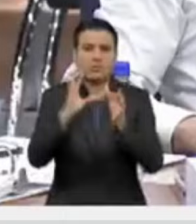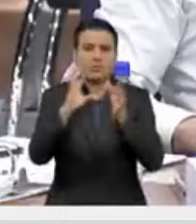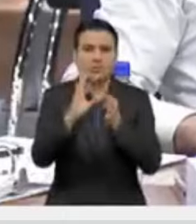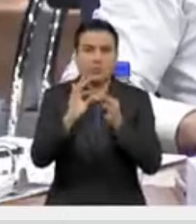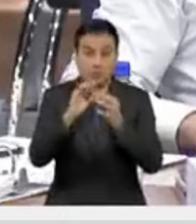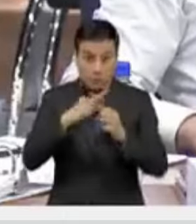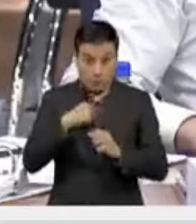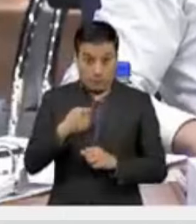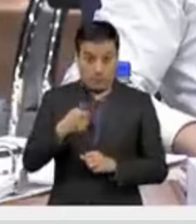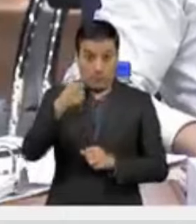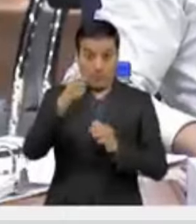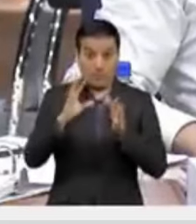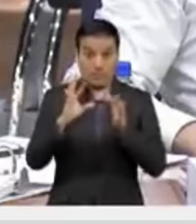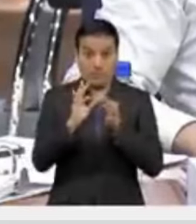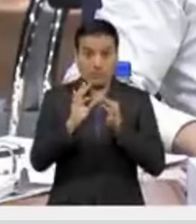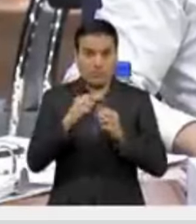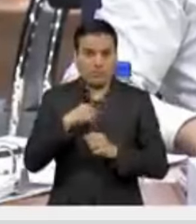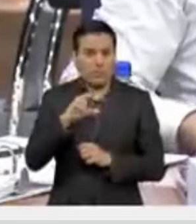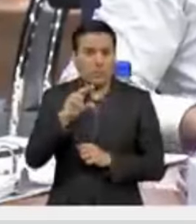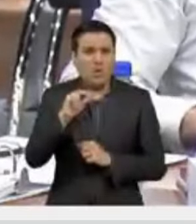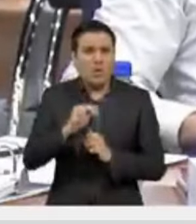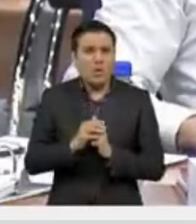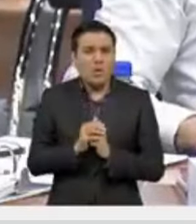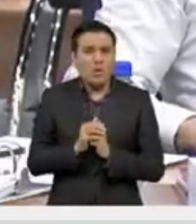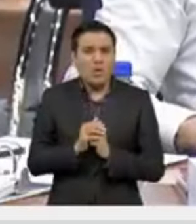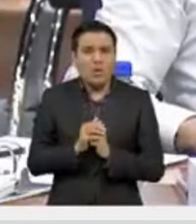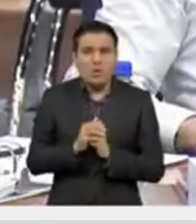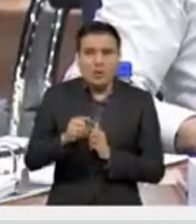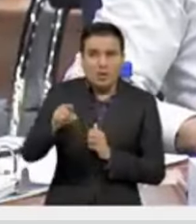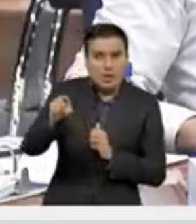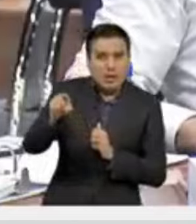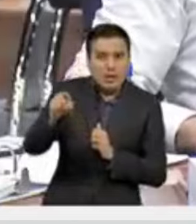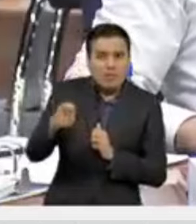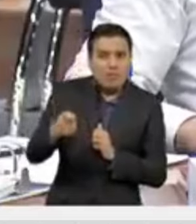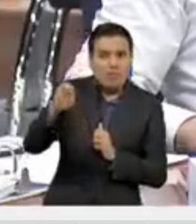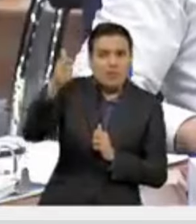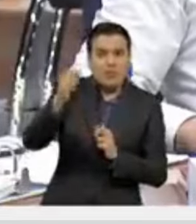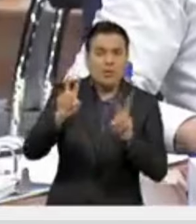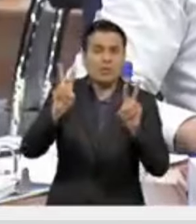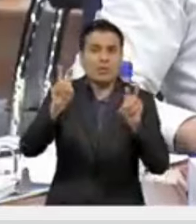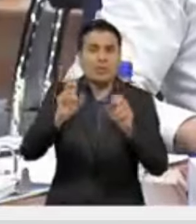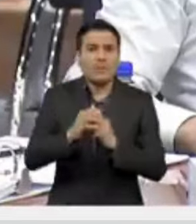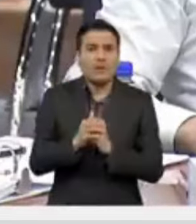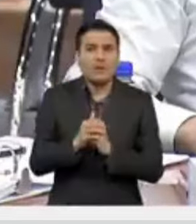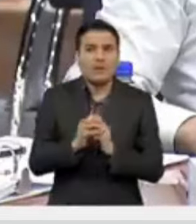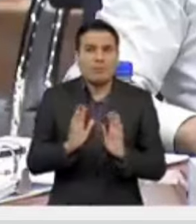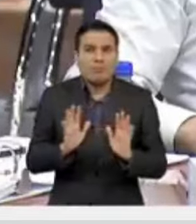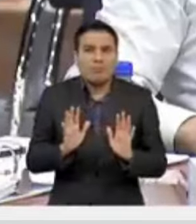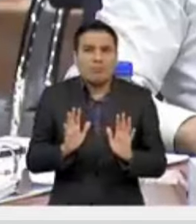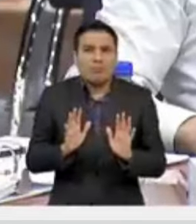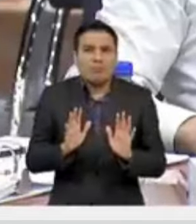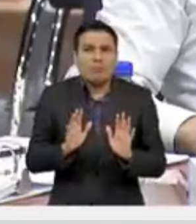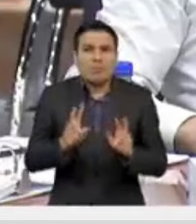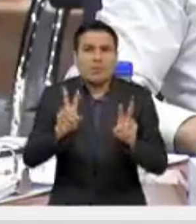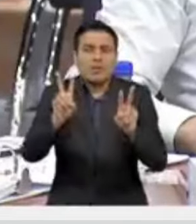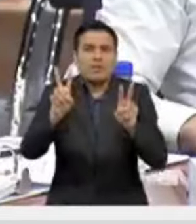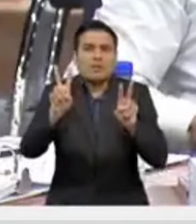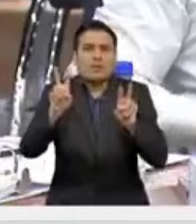discusión. Él fue el que metiéndose en un tema como hoy, que no tenía nada que ver con el debate